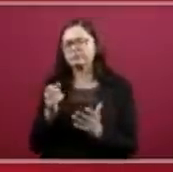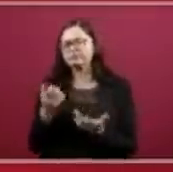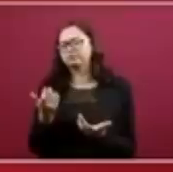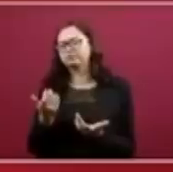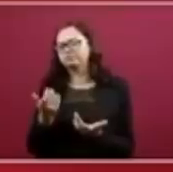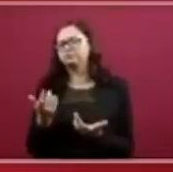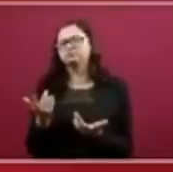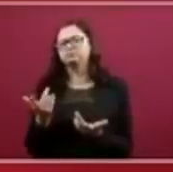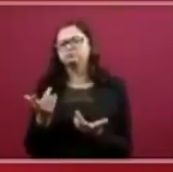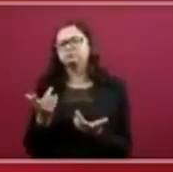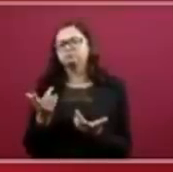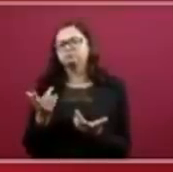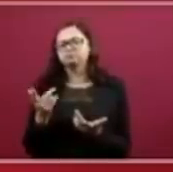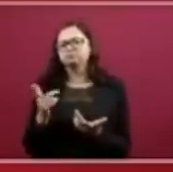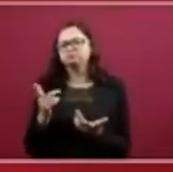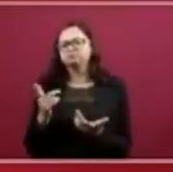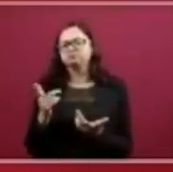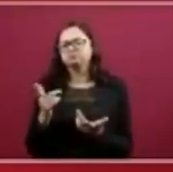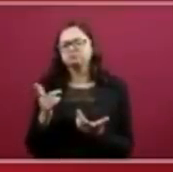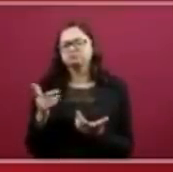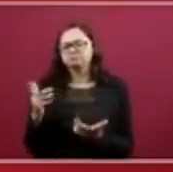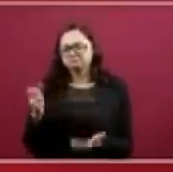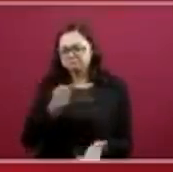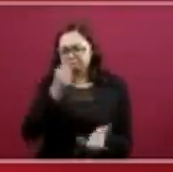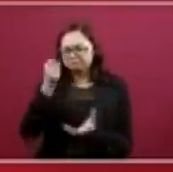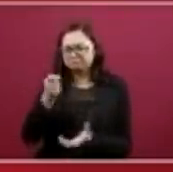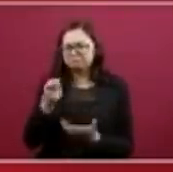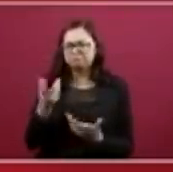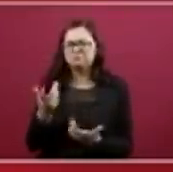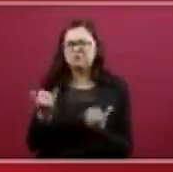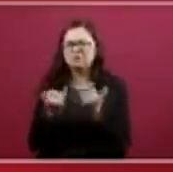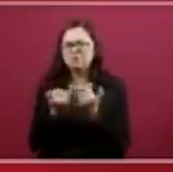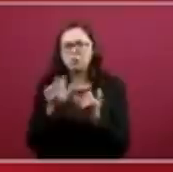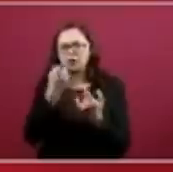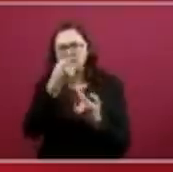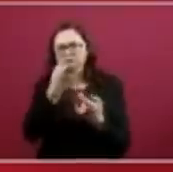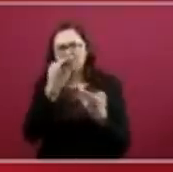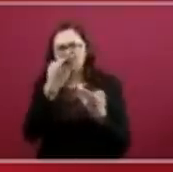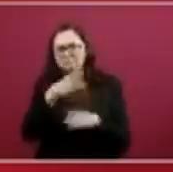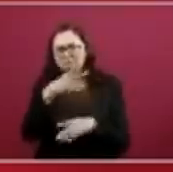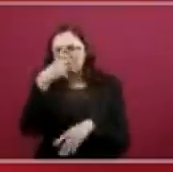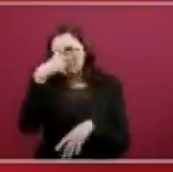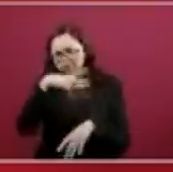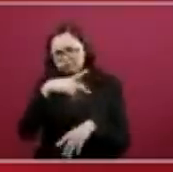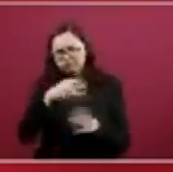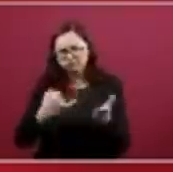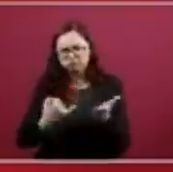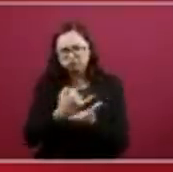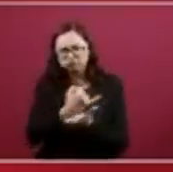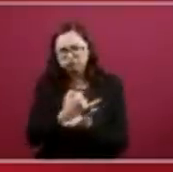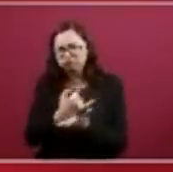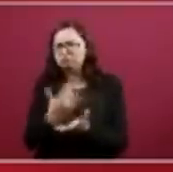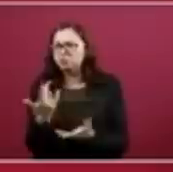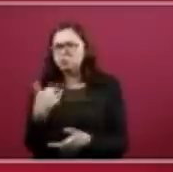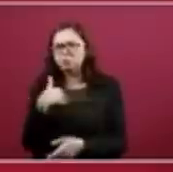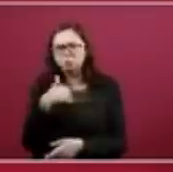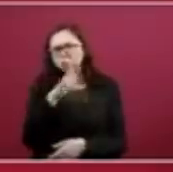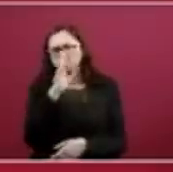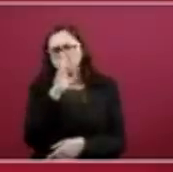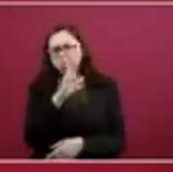son respetuosos de las decisiones que toma el Banco de México. Entonces, es muy buen